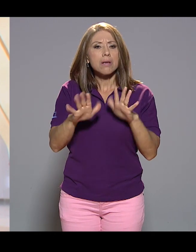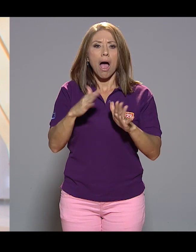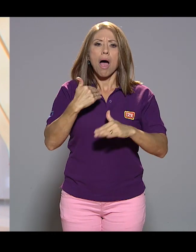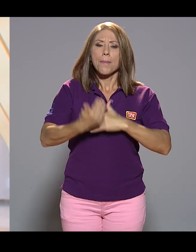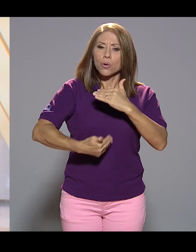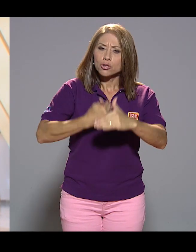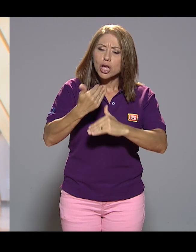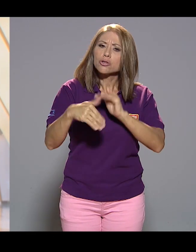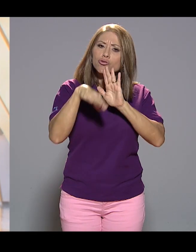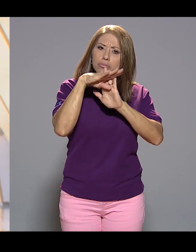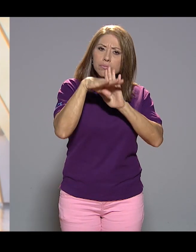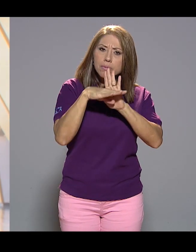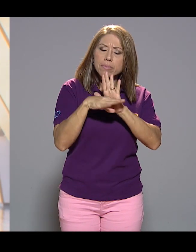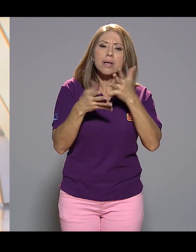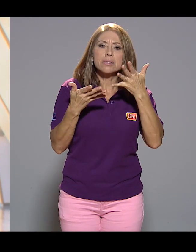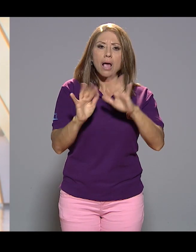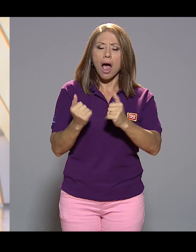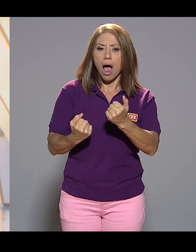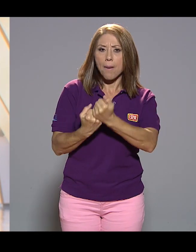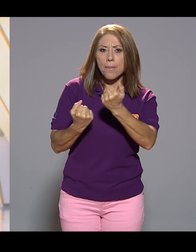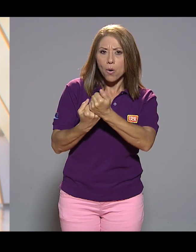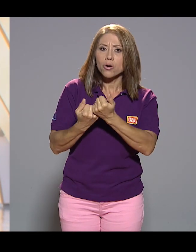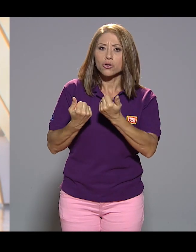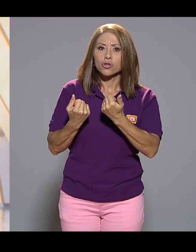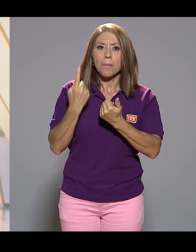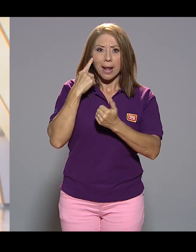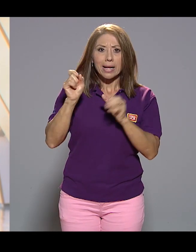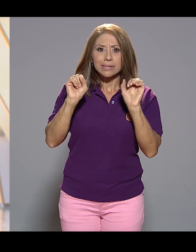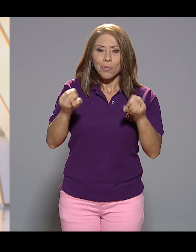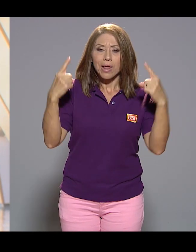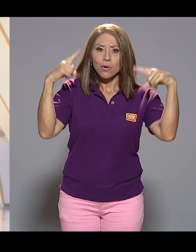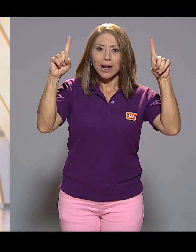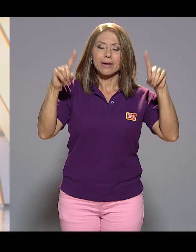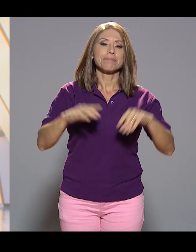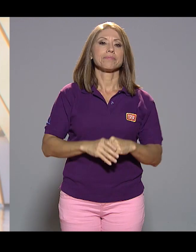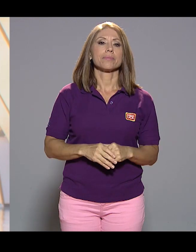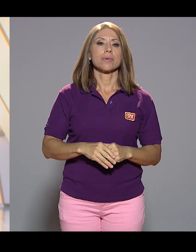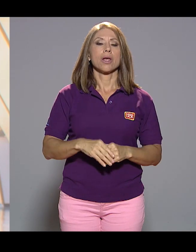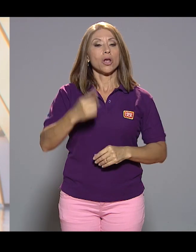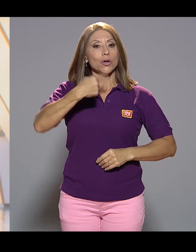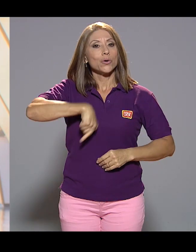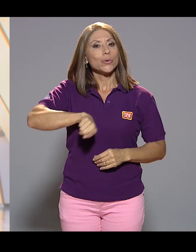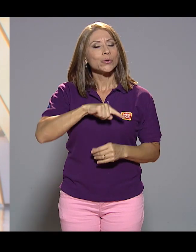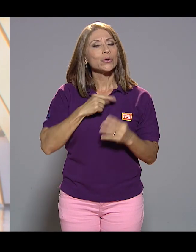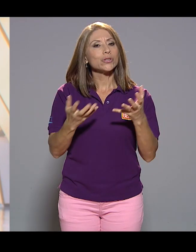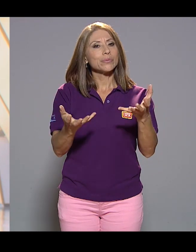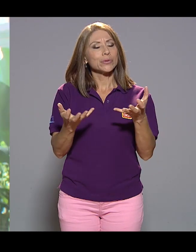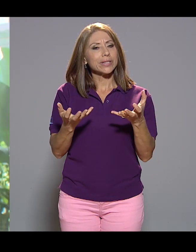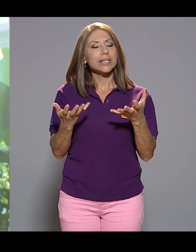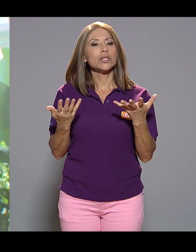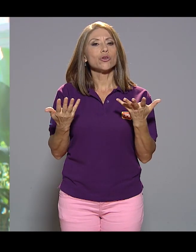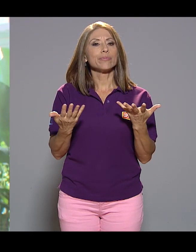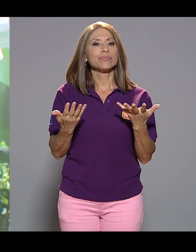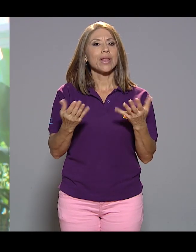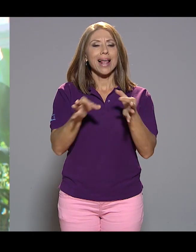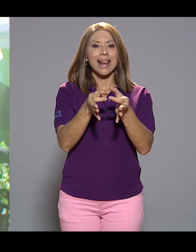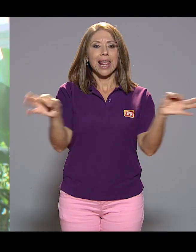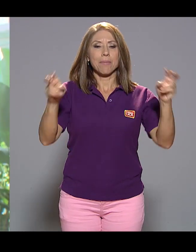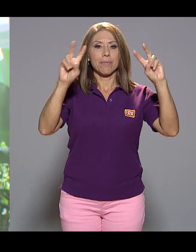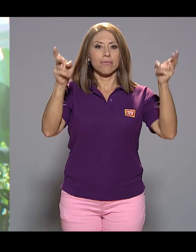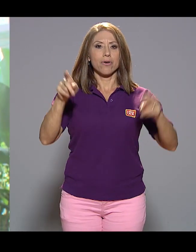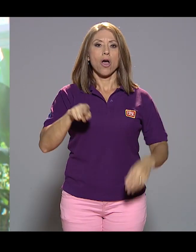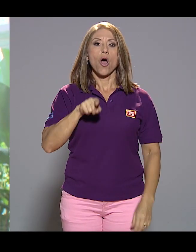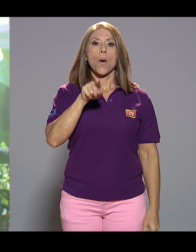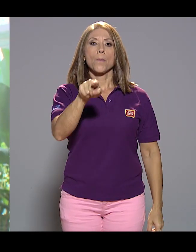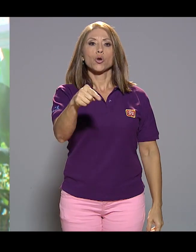a pesar de que ya hay legislación y hay procesos y hay apoyos para que esto sea posible. Por eso nosotros hemos